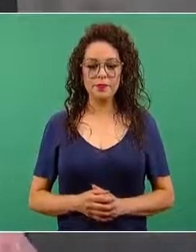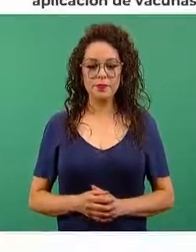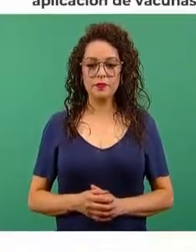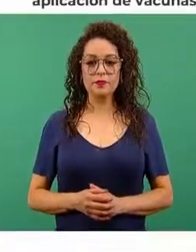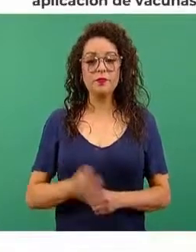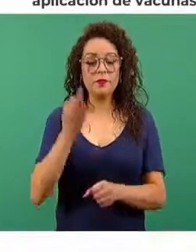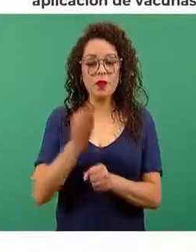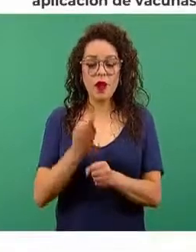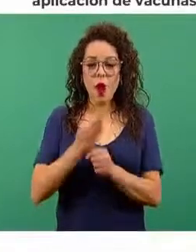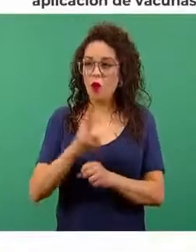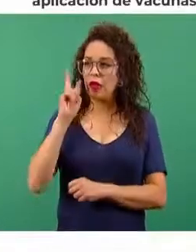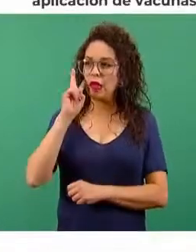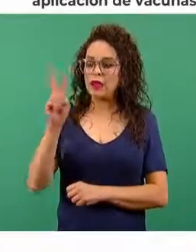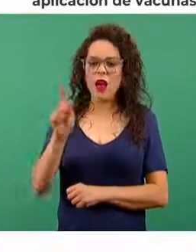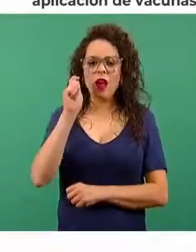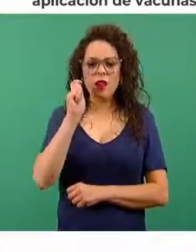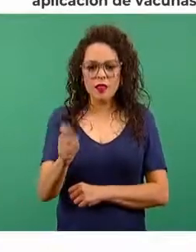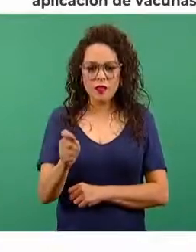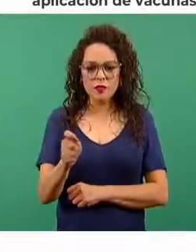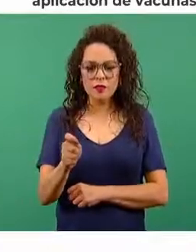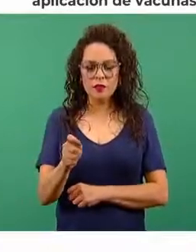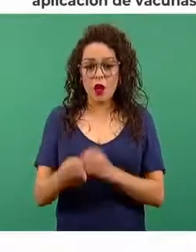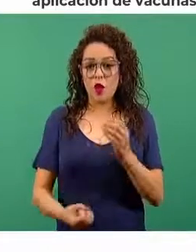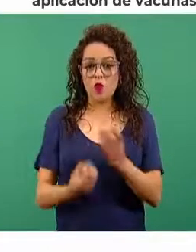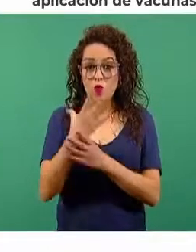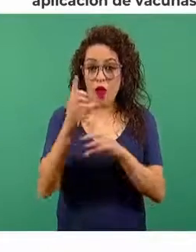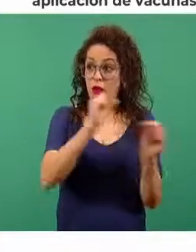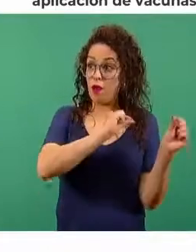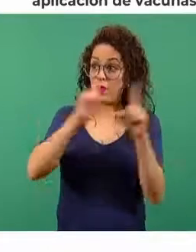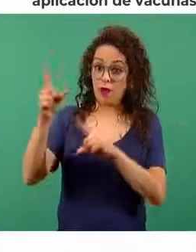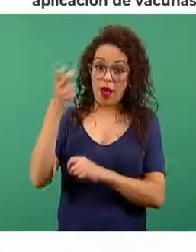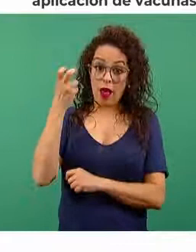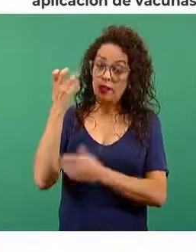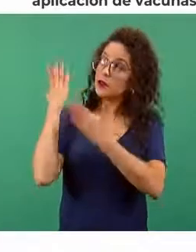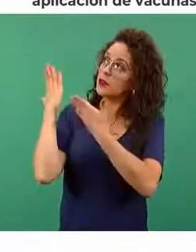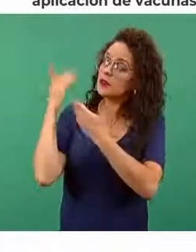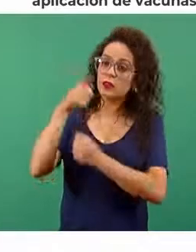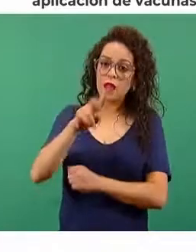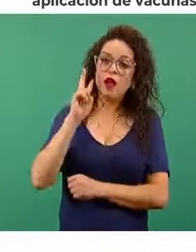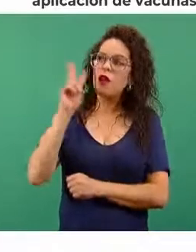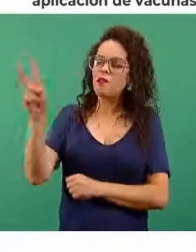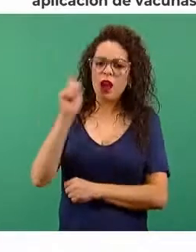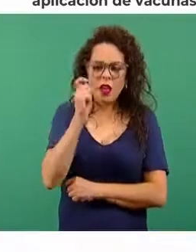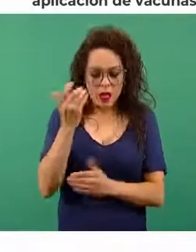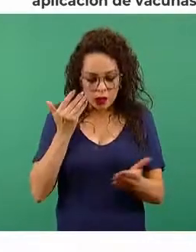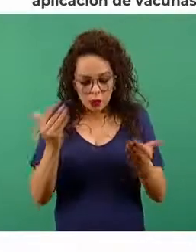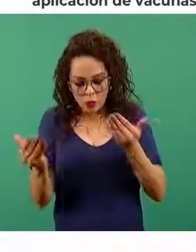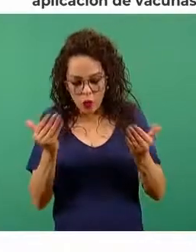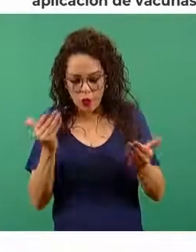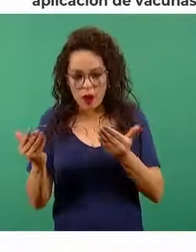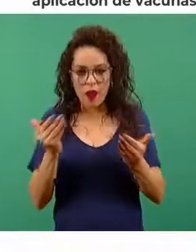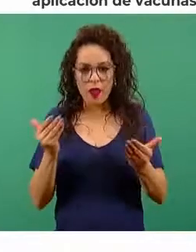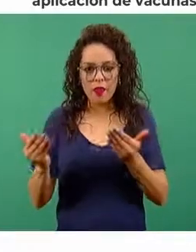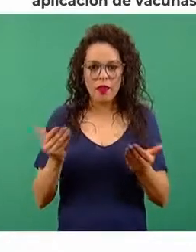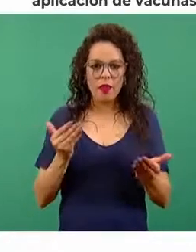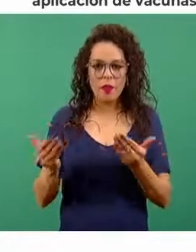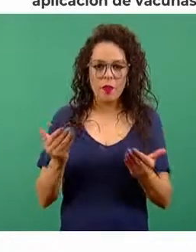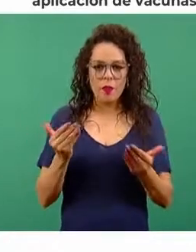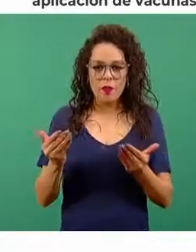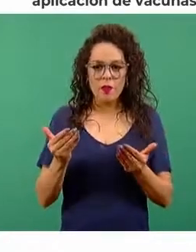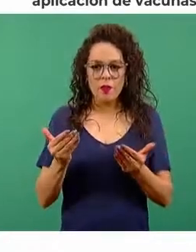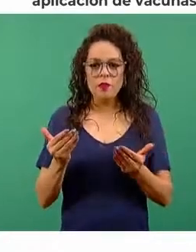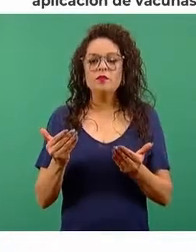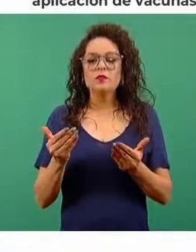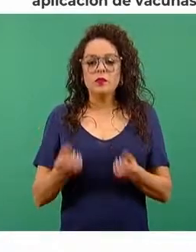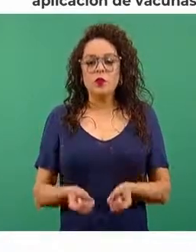Aquí vemos un desglose, esta es una nueva diapositiva que estamos presentando para que vean comparativamente la cantidad